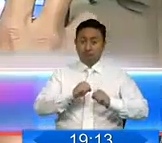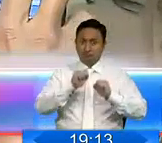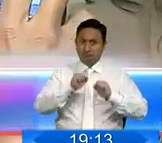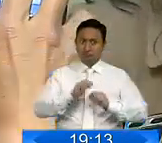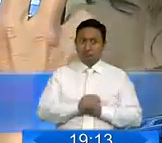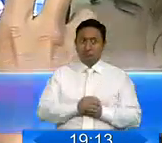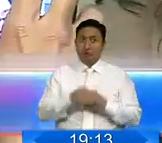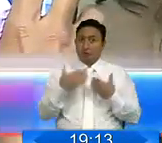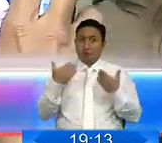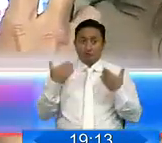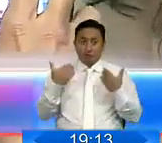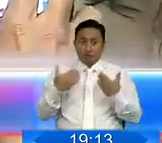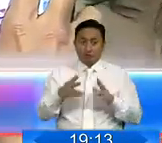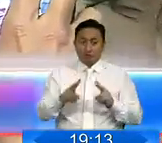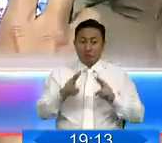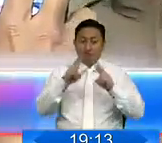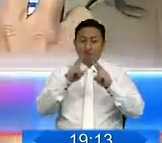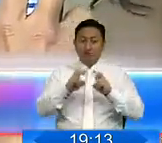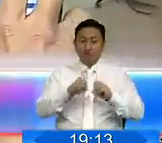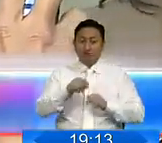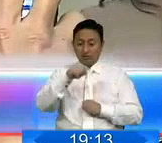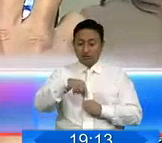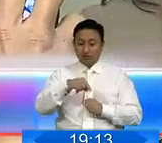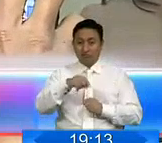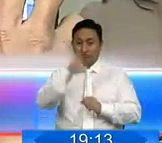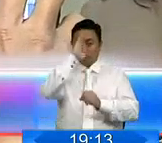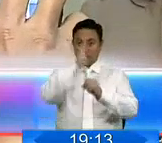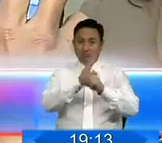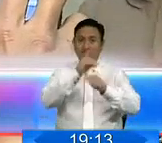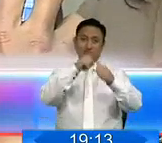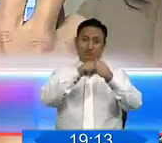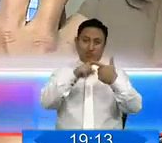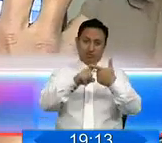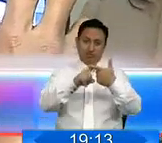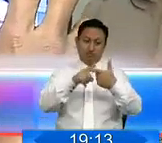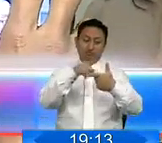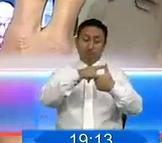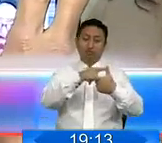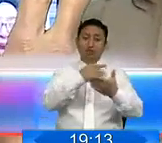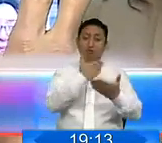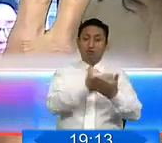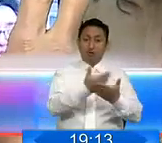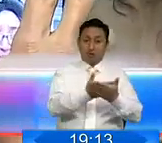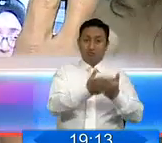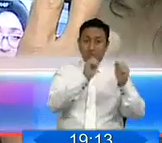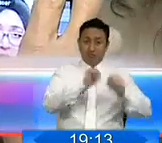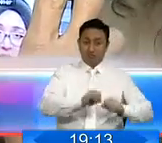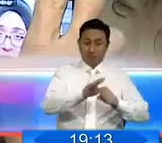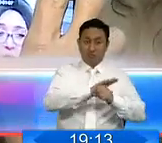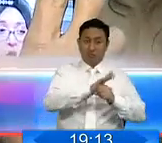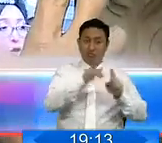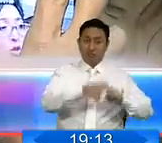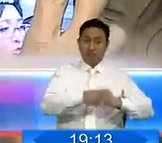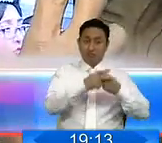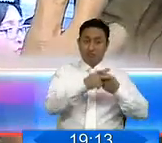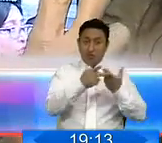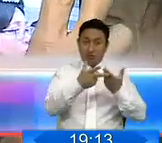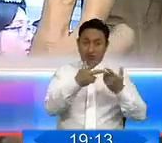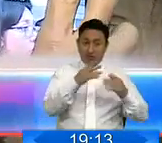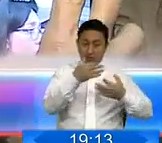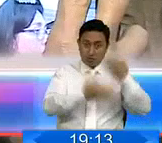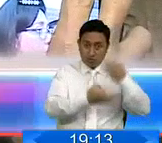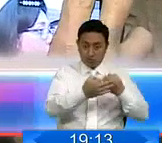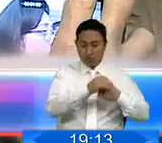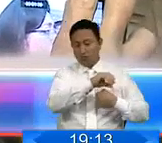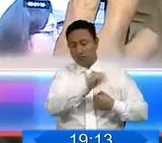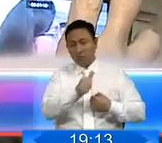Toda investigación que se realice en fiscalía tiene dos propósitos: o reunir elementos para proceder al archivo, o en su defecto